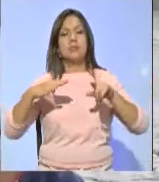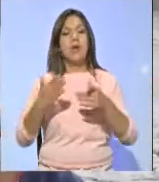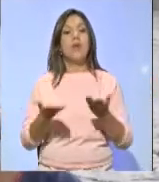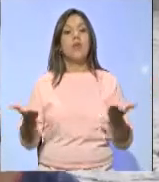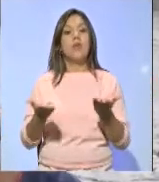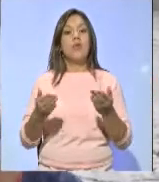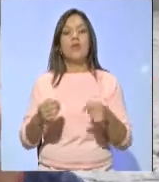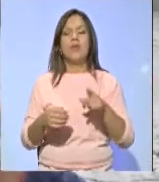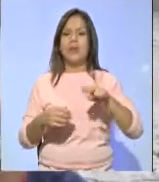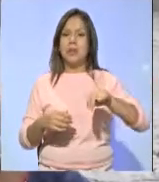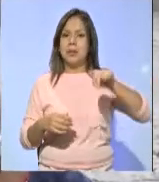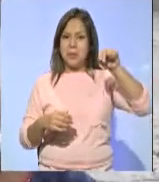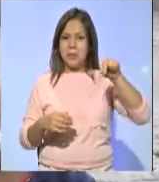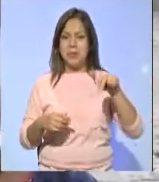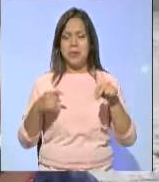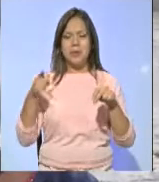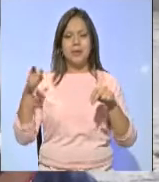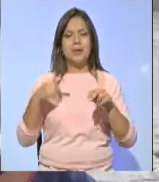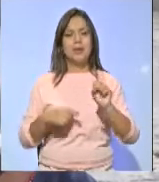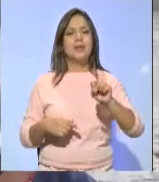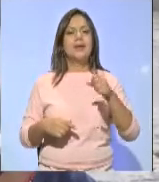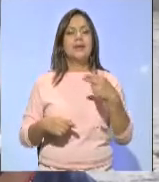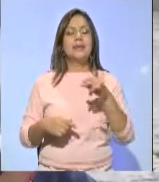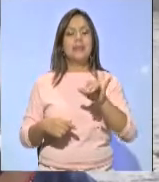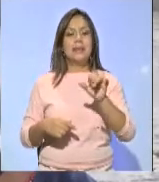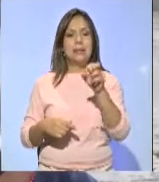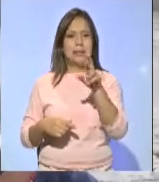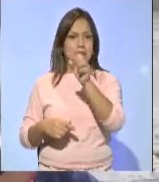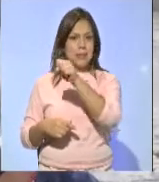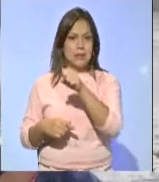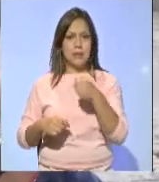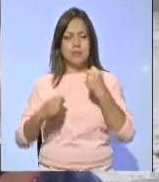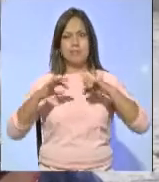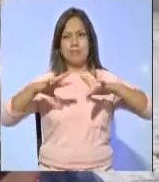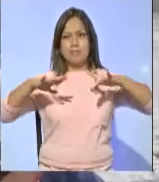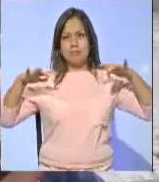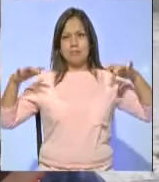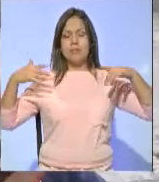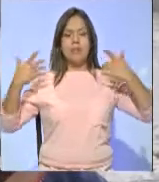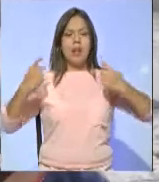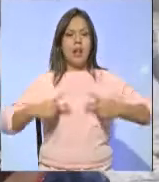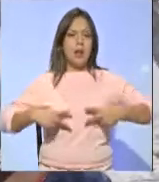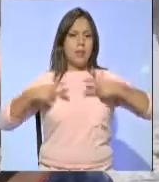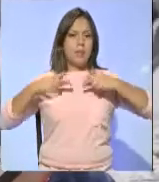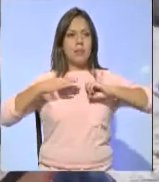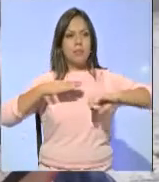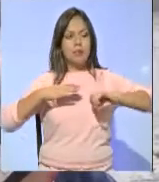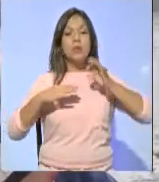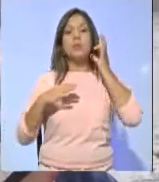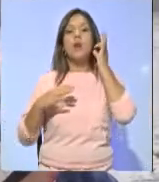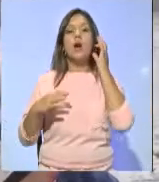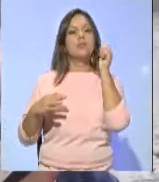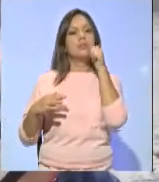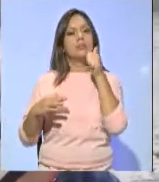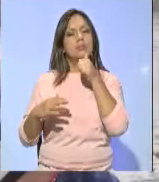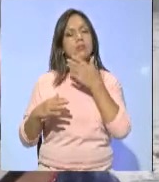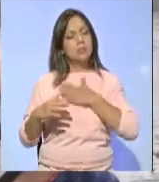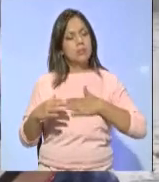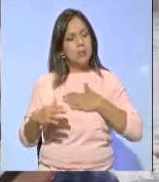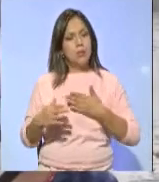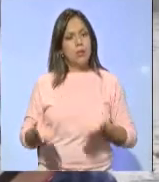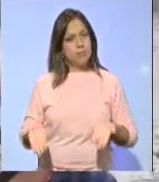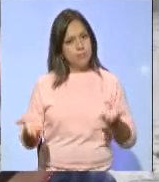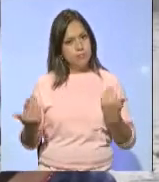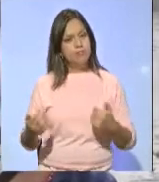de las Naciones Unidas y Shiris, para darle un concierto por la vida, para promocionar que las mujeres embarazadas se hagan la prueba de VIH